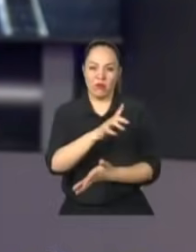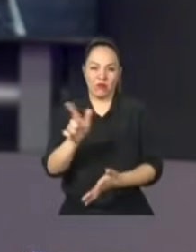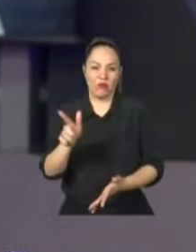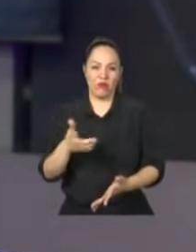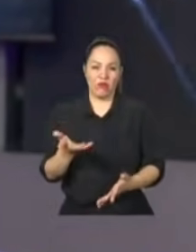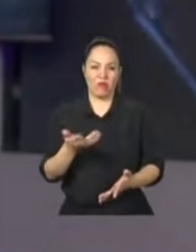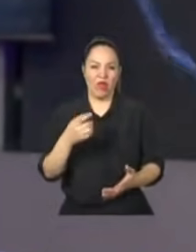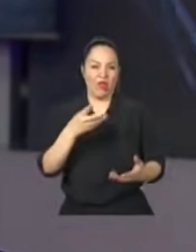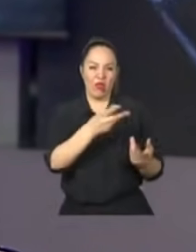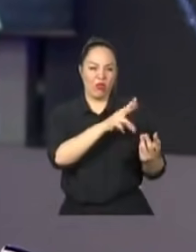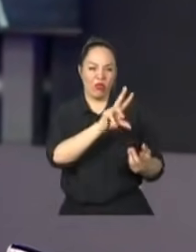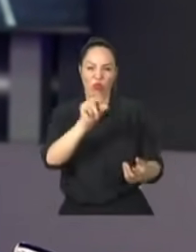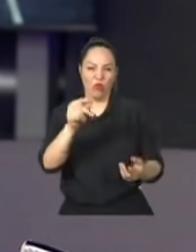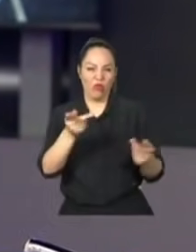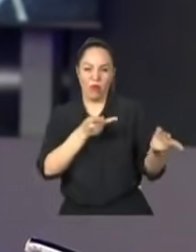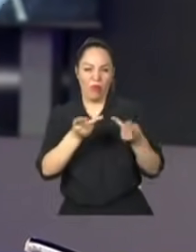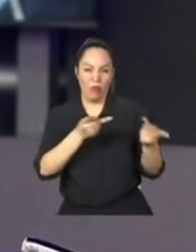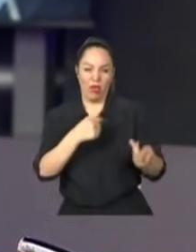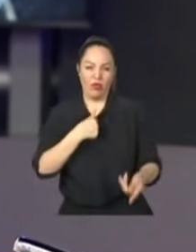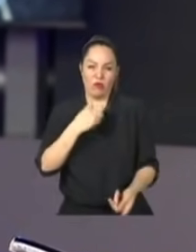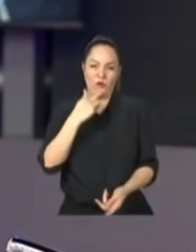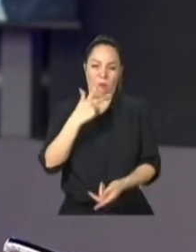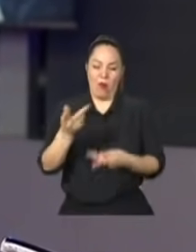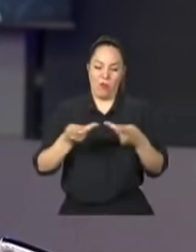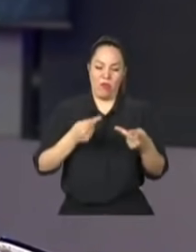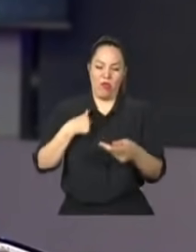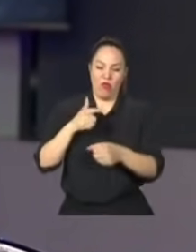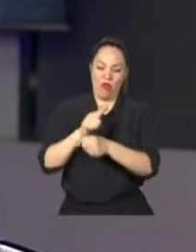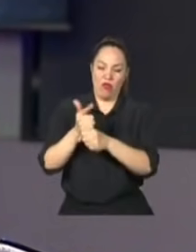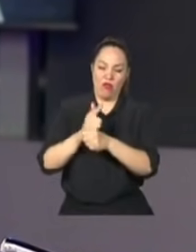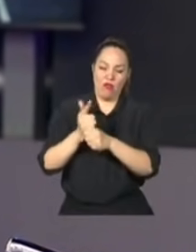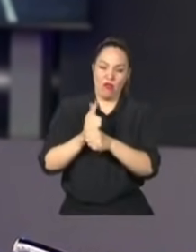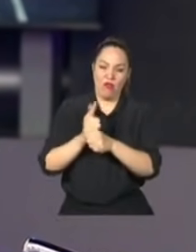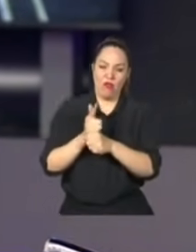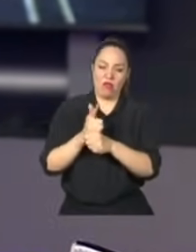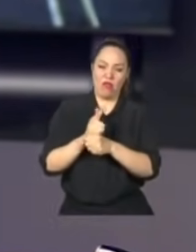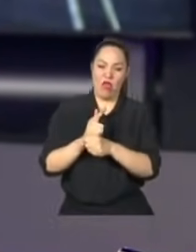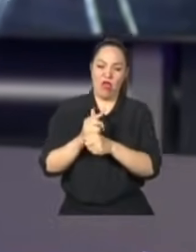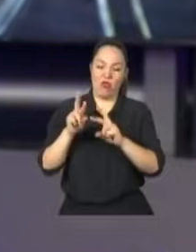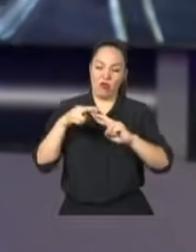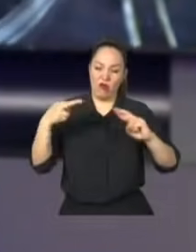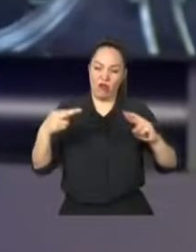personas preparadas como lo soy yo, que soy licenciado en Relaciones Industriales.